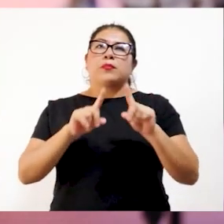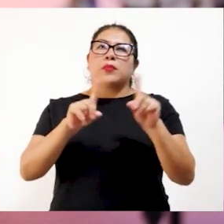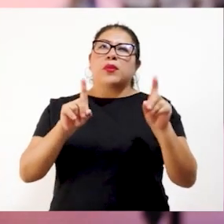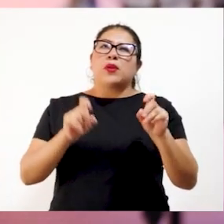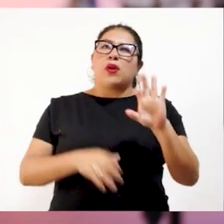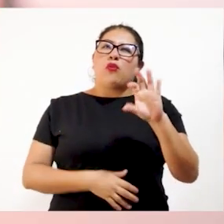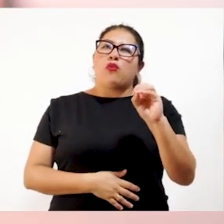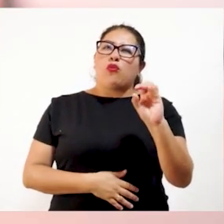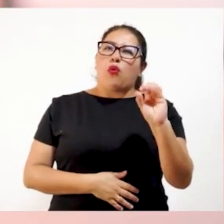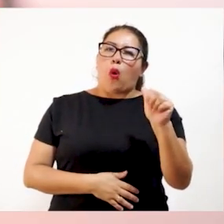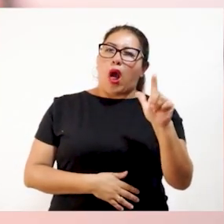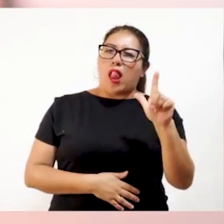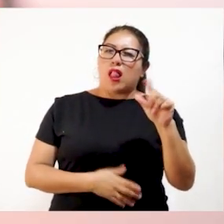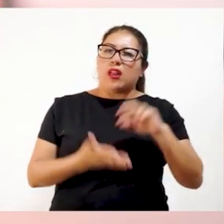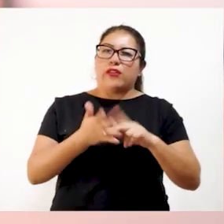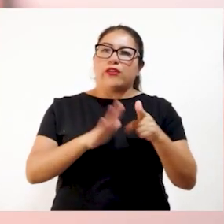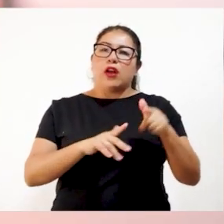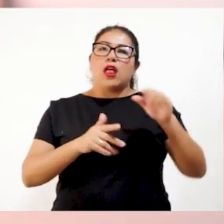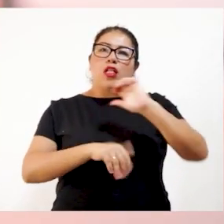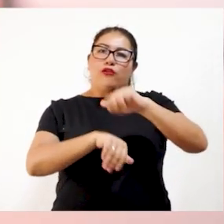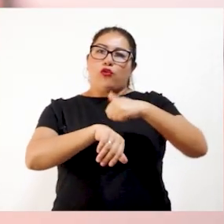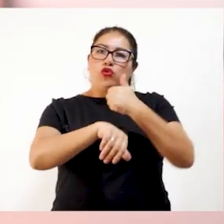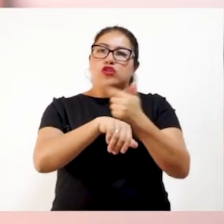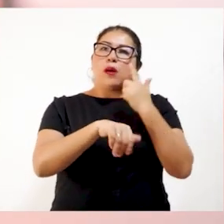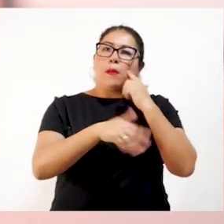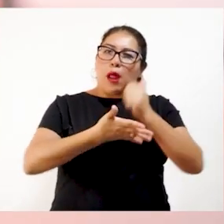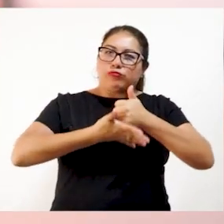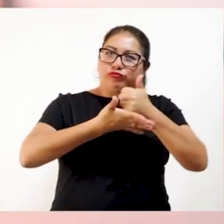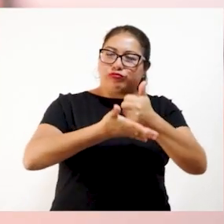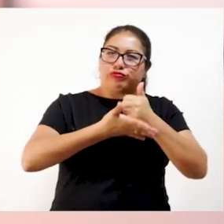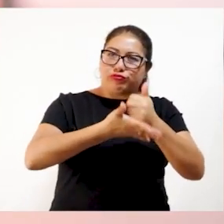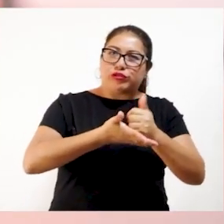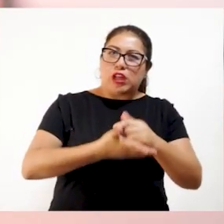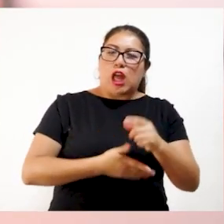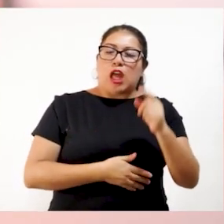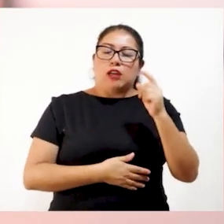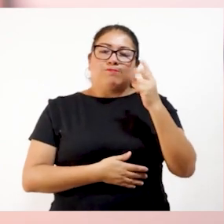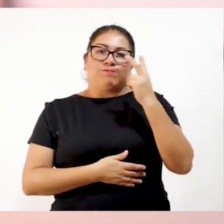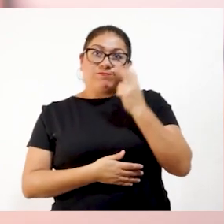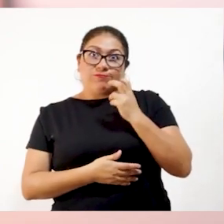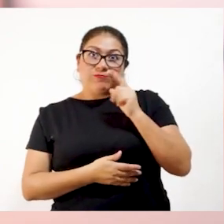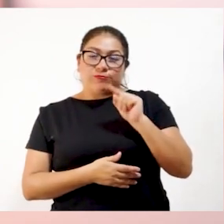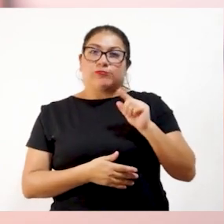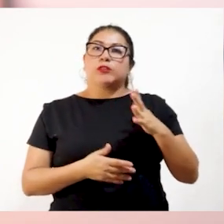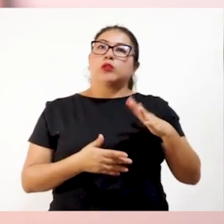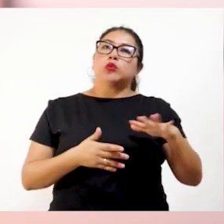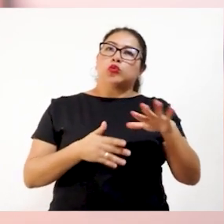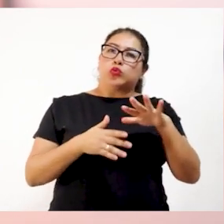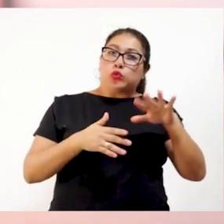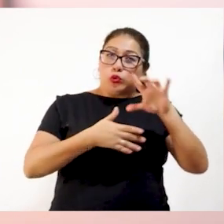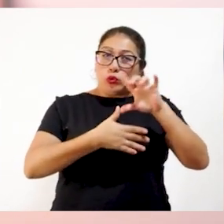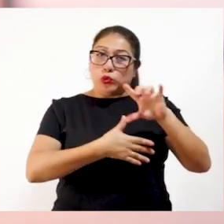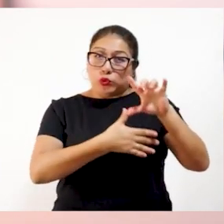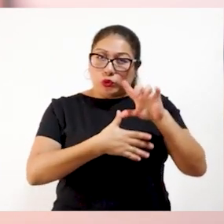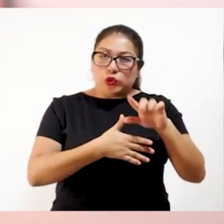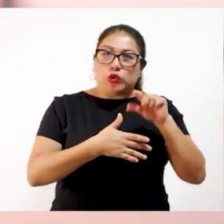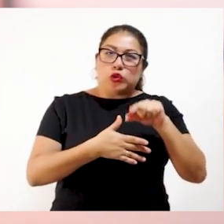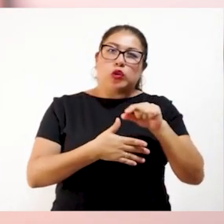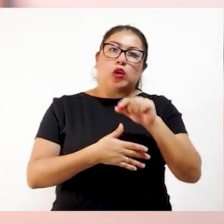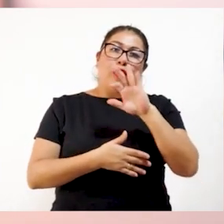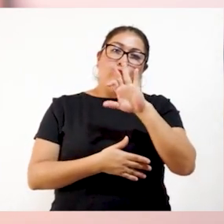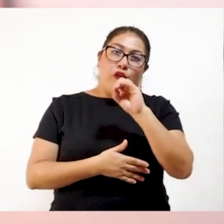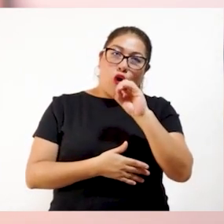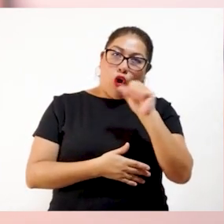¿Qué cosa es FOAL? Bueno, la Fundación ONCE para la Solidaridad con Personas Ciegas de América Latina, que familiarmente la conocemos por sus siglas, FOAL, y